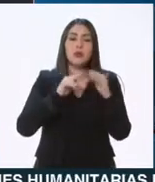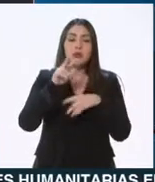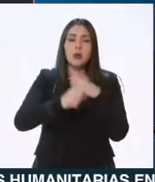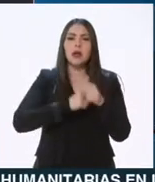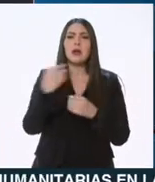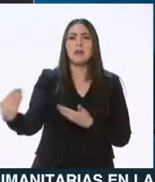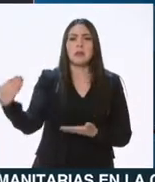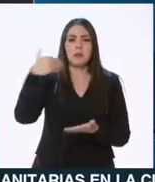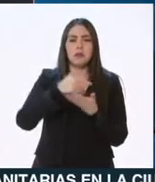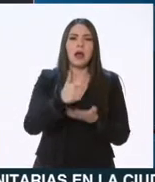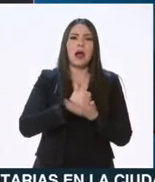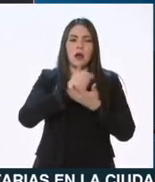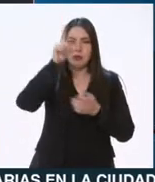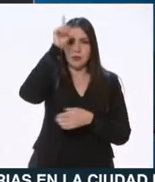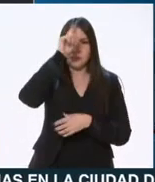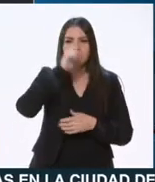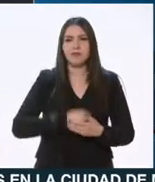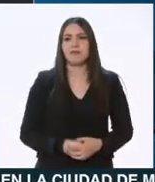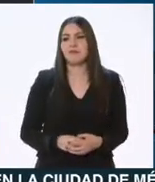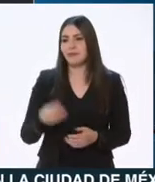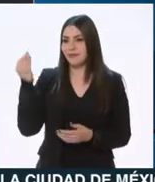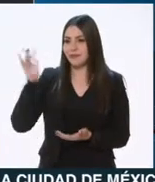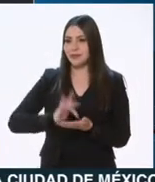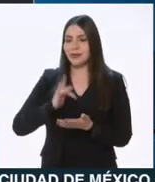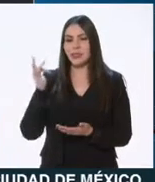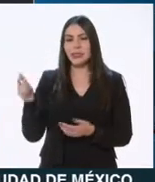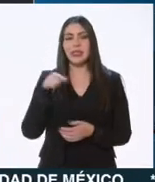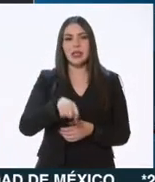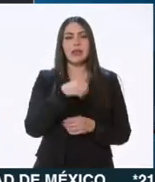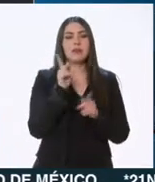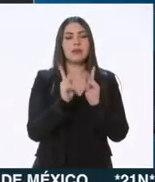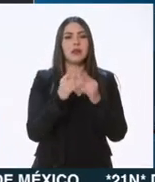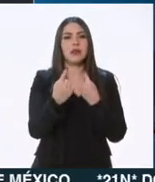nuestra conversación con el director de la Policía Cibernética de la